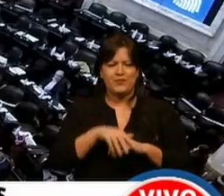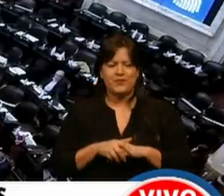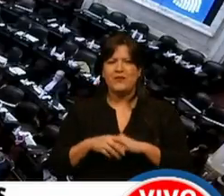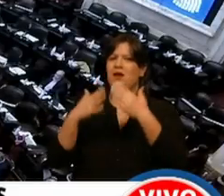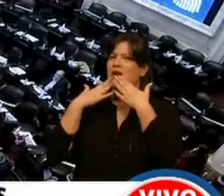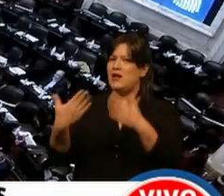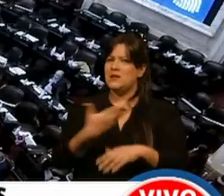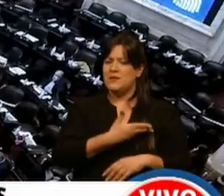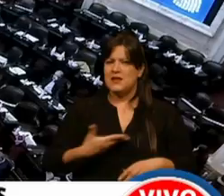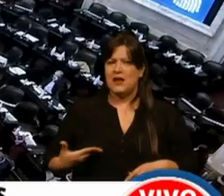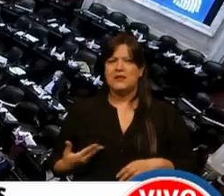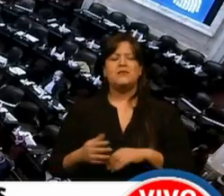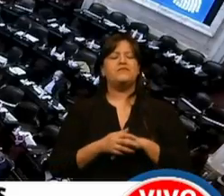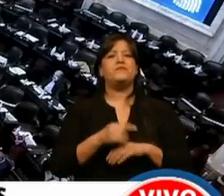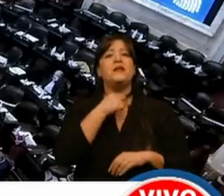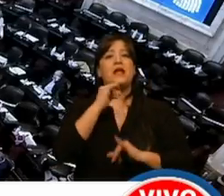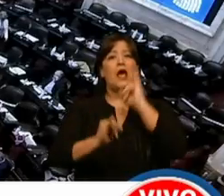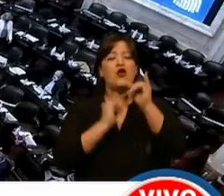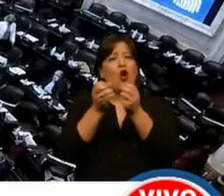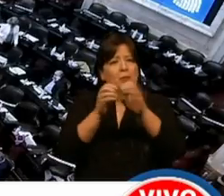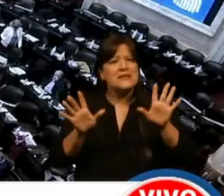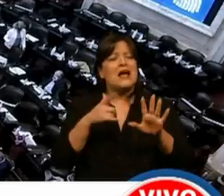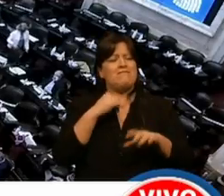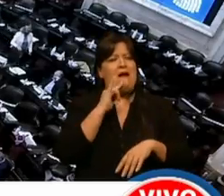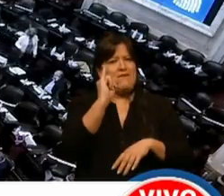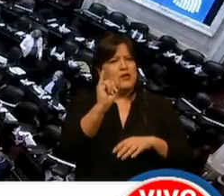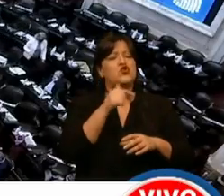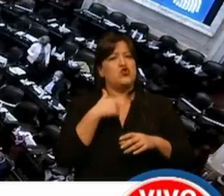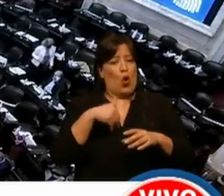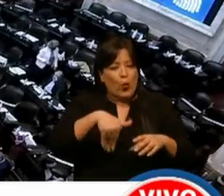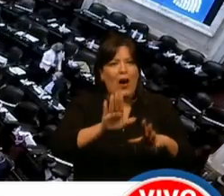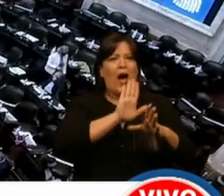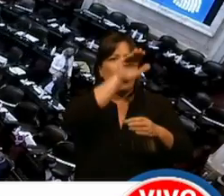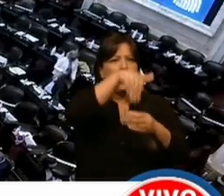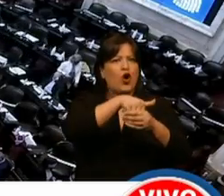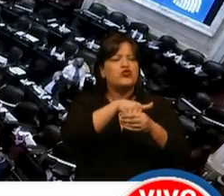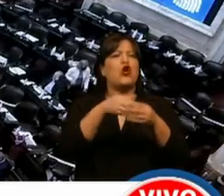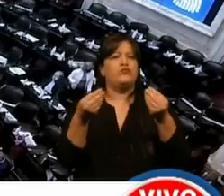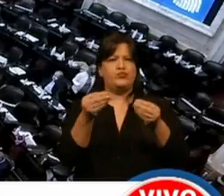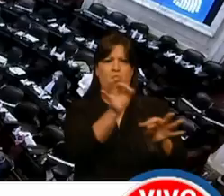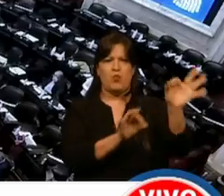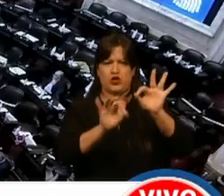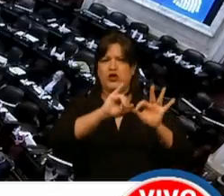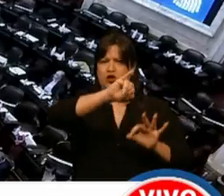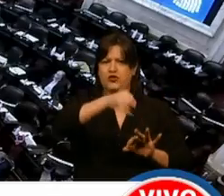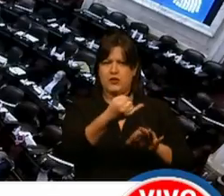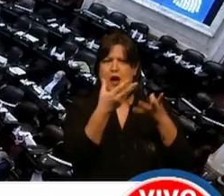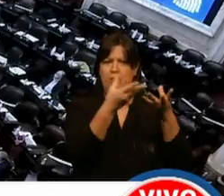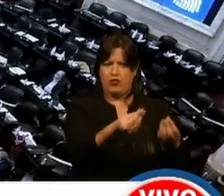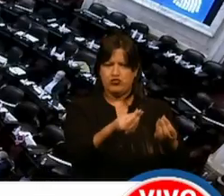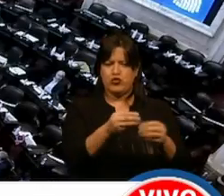presidente quiero comenzar presidente adelantando que voy a votar este proyecto de manera positiva